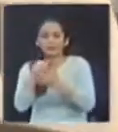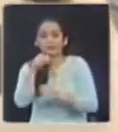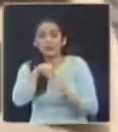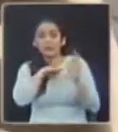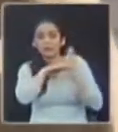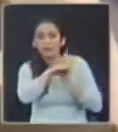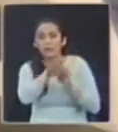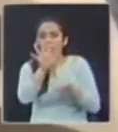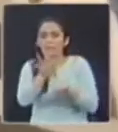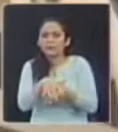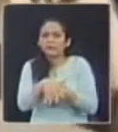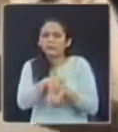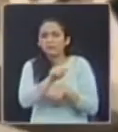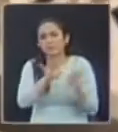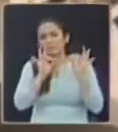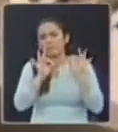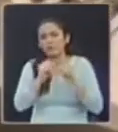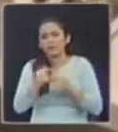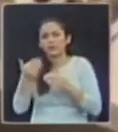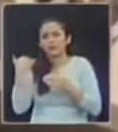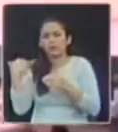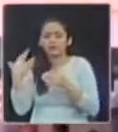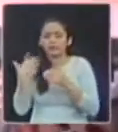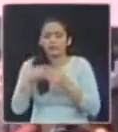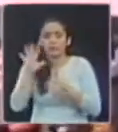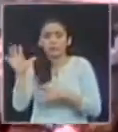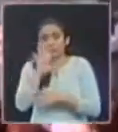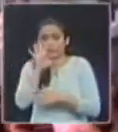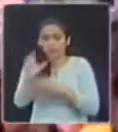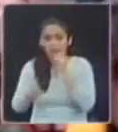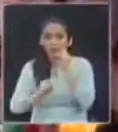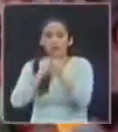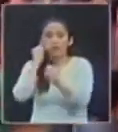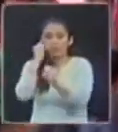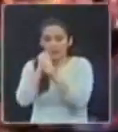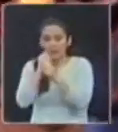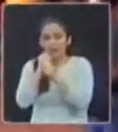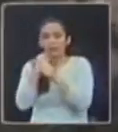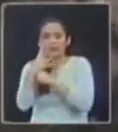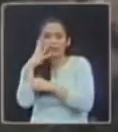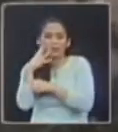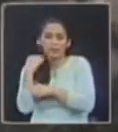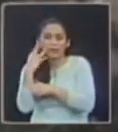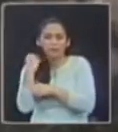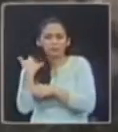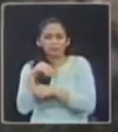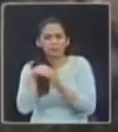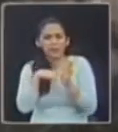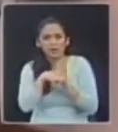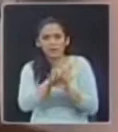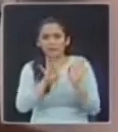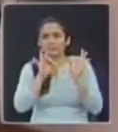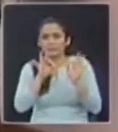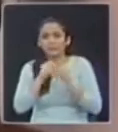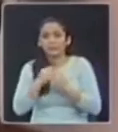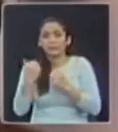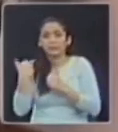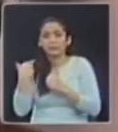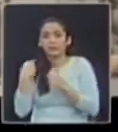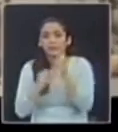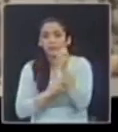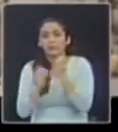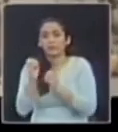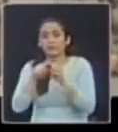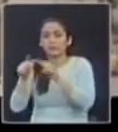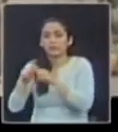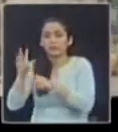financiera que luego de 55 años de trabajo se ha convertido en un banco de alcance nacional, contando a la fecha con 60 puntos de